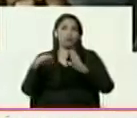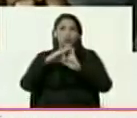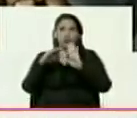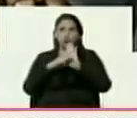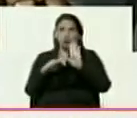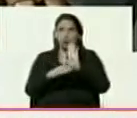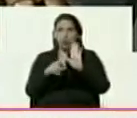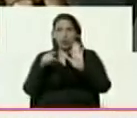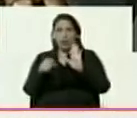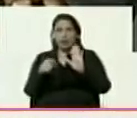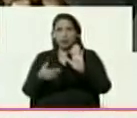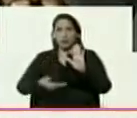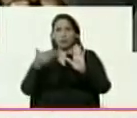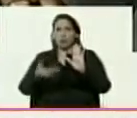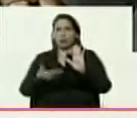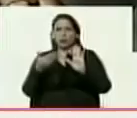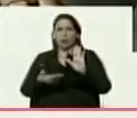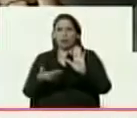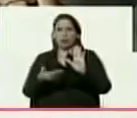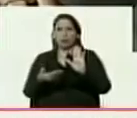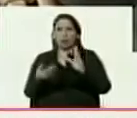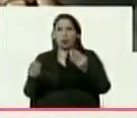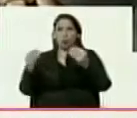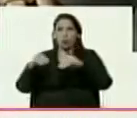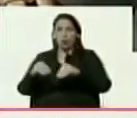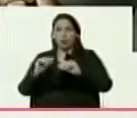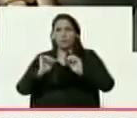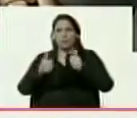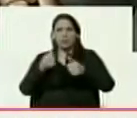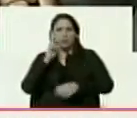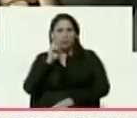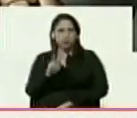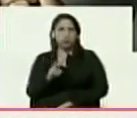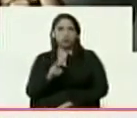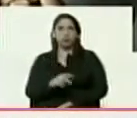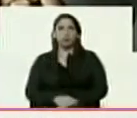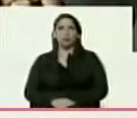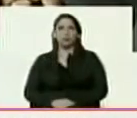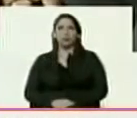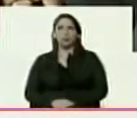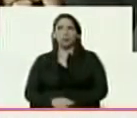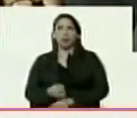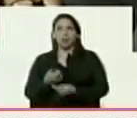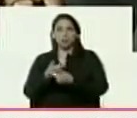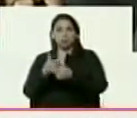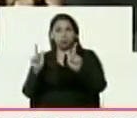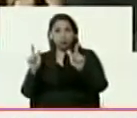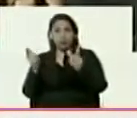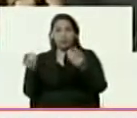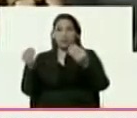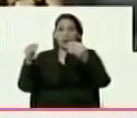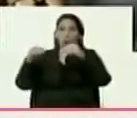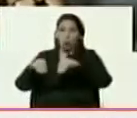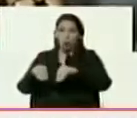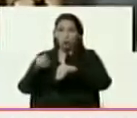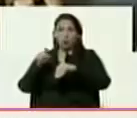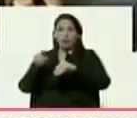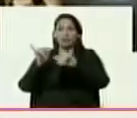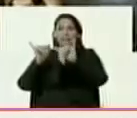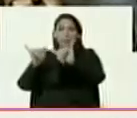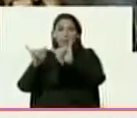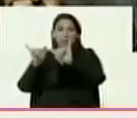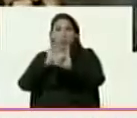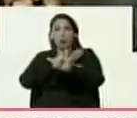esos trámites importantes para que empiecen a ver las liberaciones de acuerdo a la propia Comisión de la